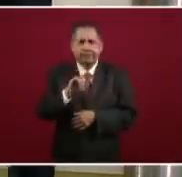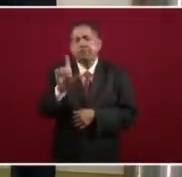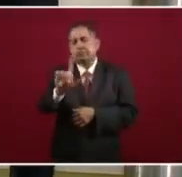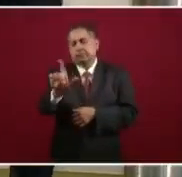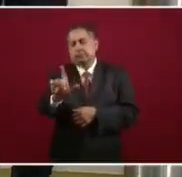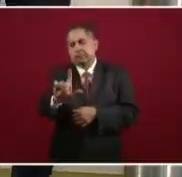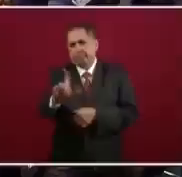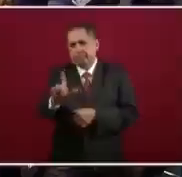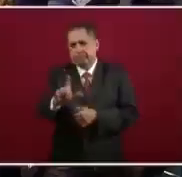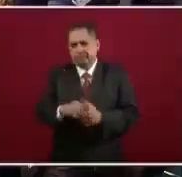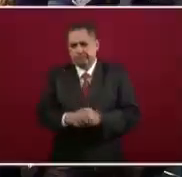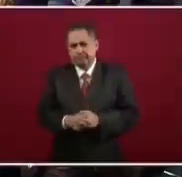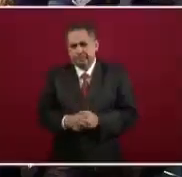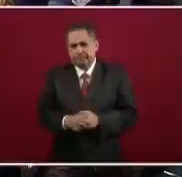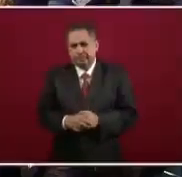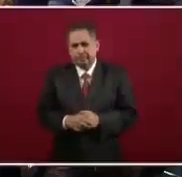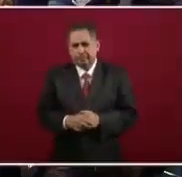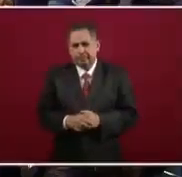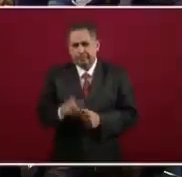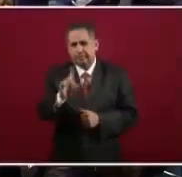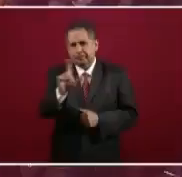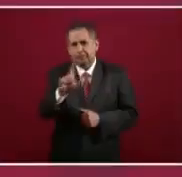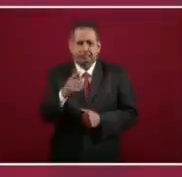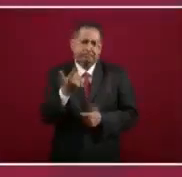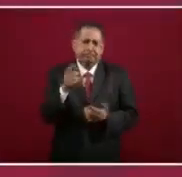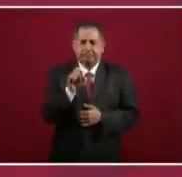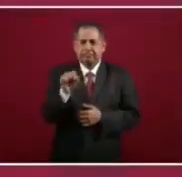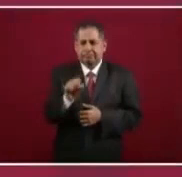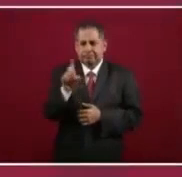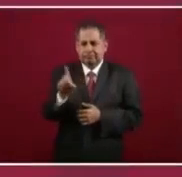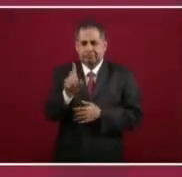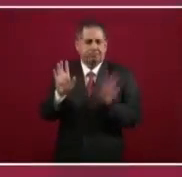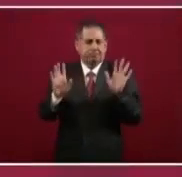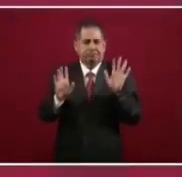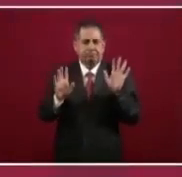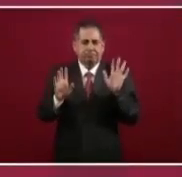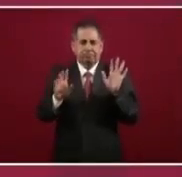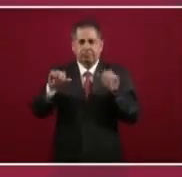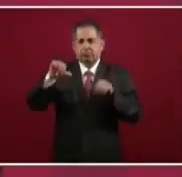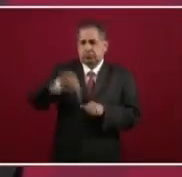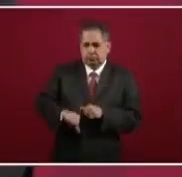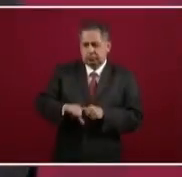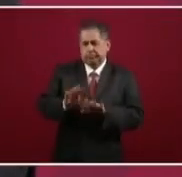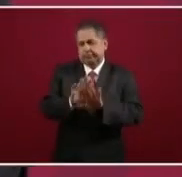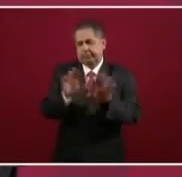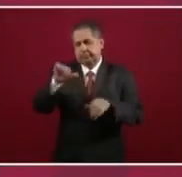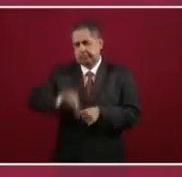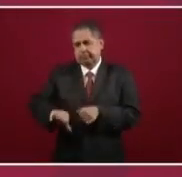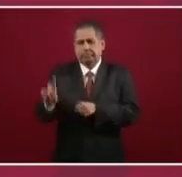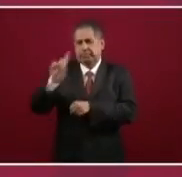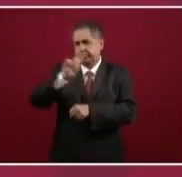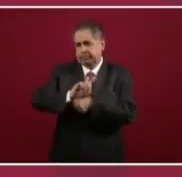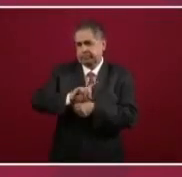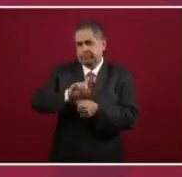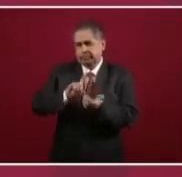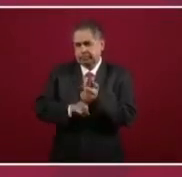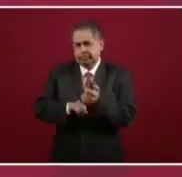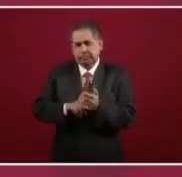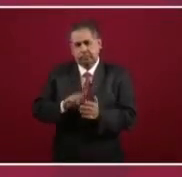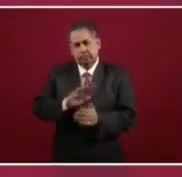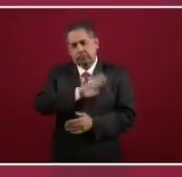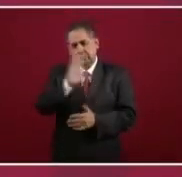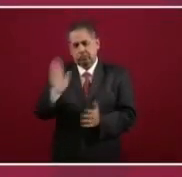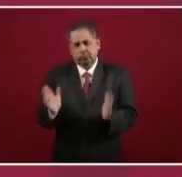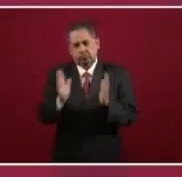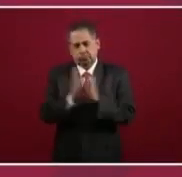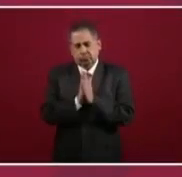este las de fin de semana va a ser este hoy ya es muertos